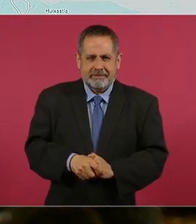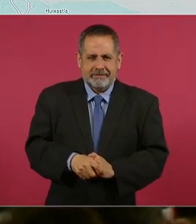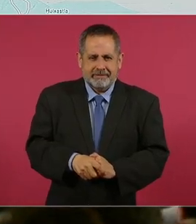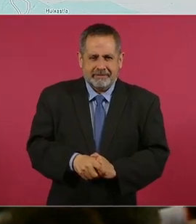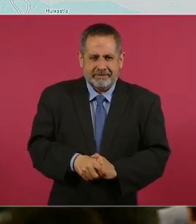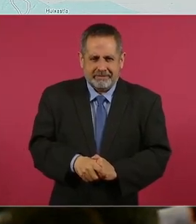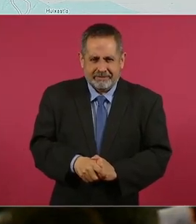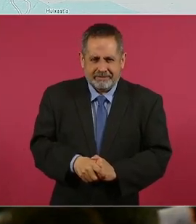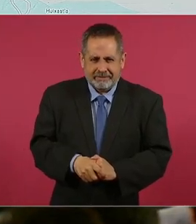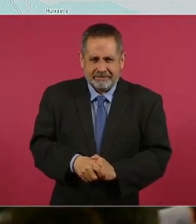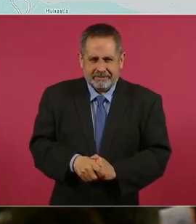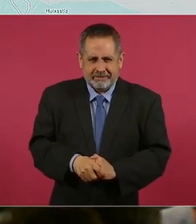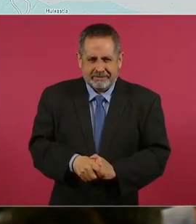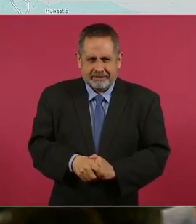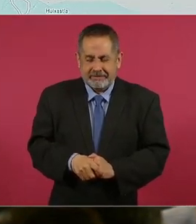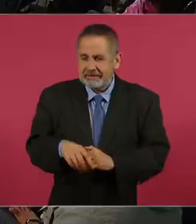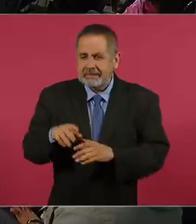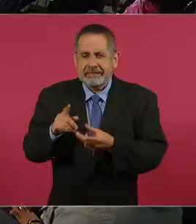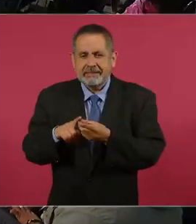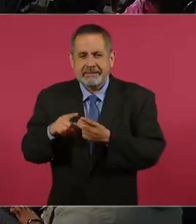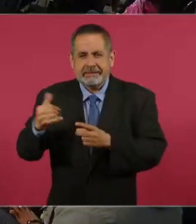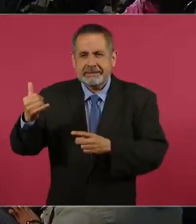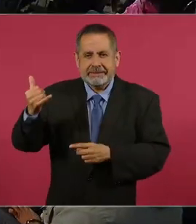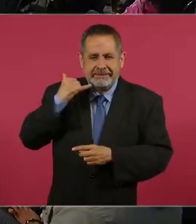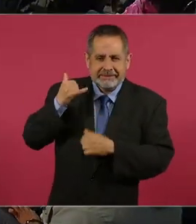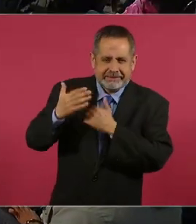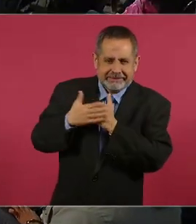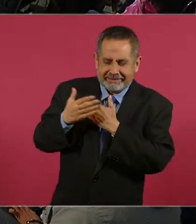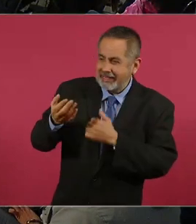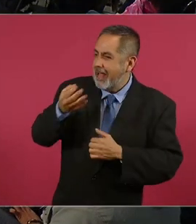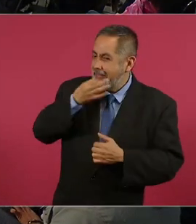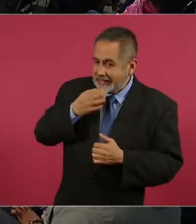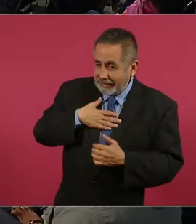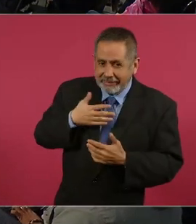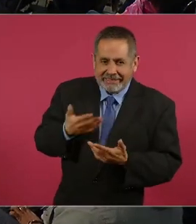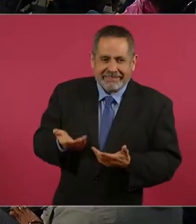No tarde nos hablan, de…